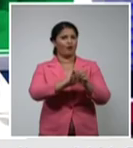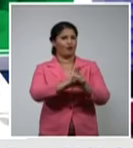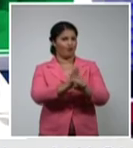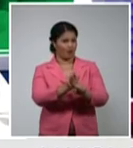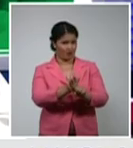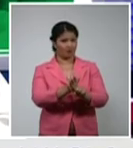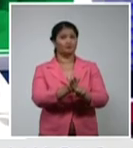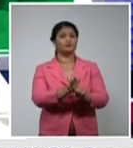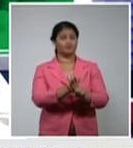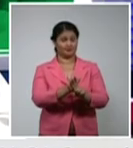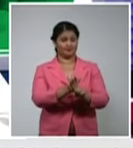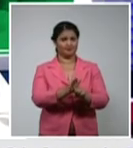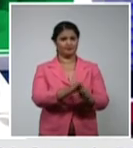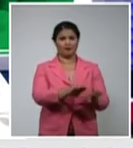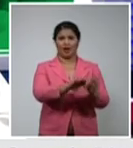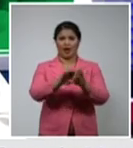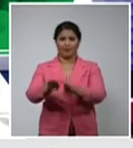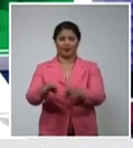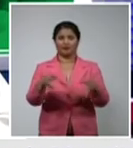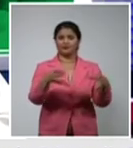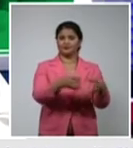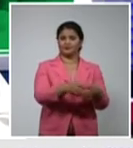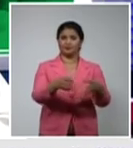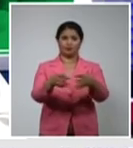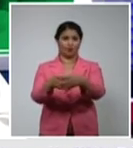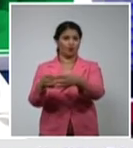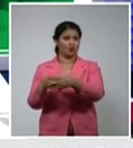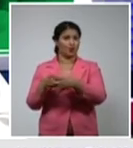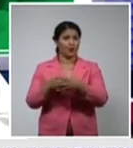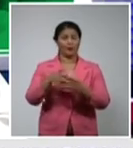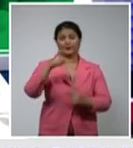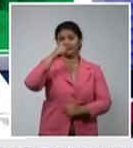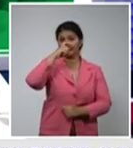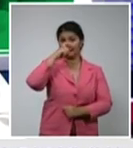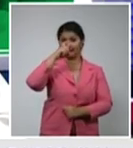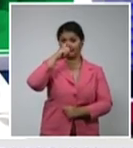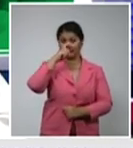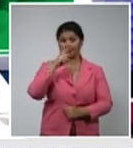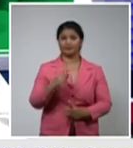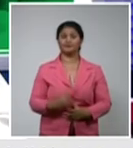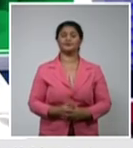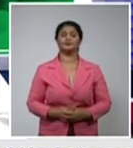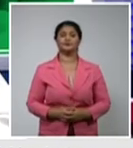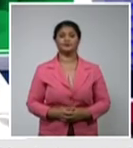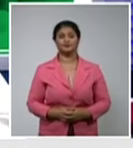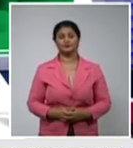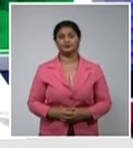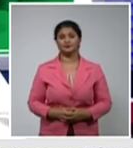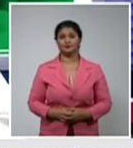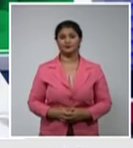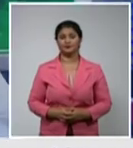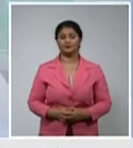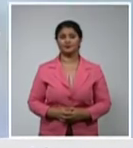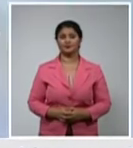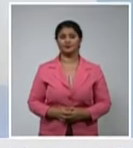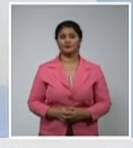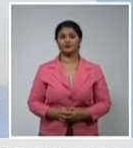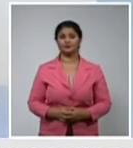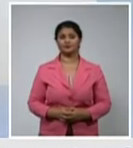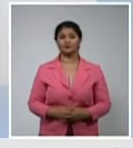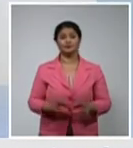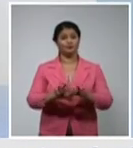Por grupos de edades, nuevamente el de menores de 20 años con una cifra